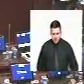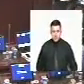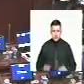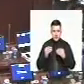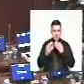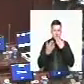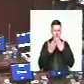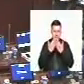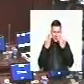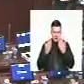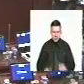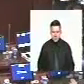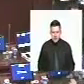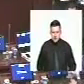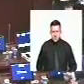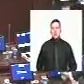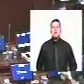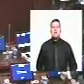Gracias, presidente.